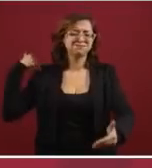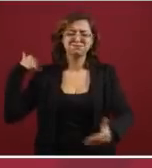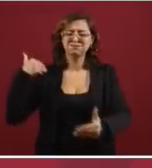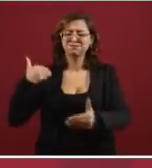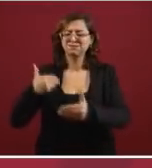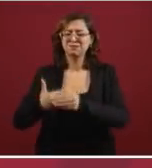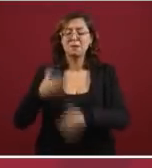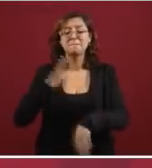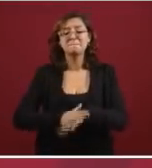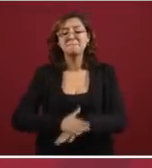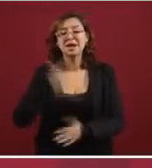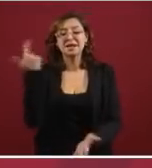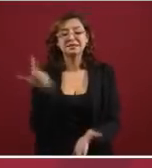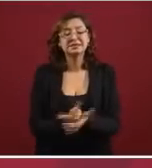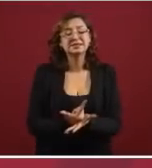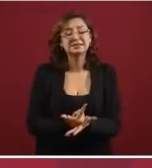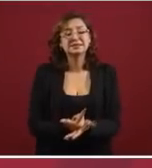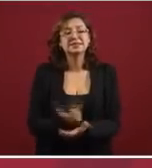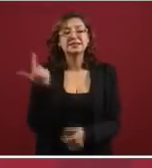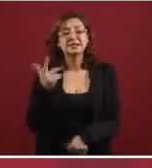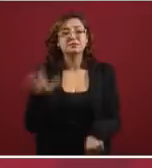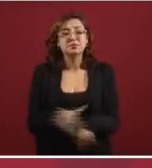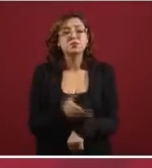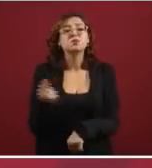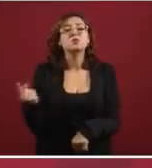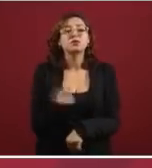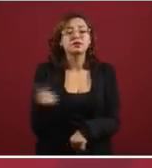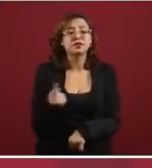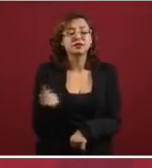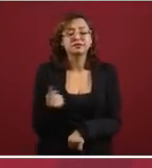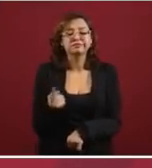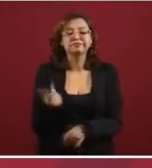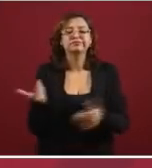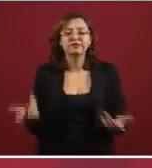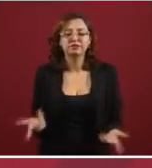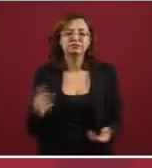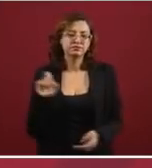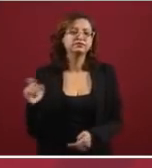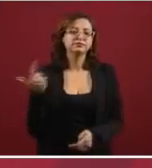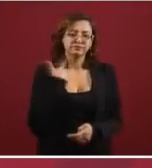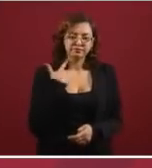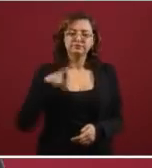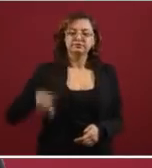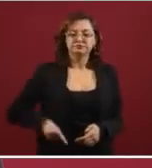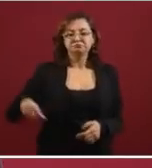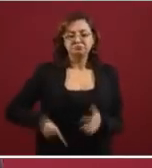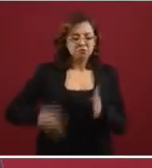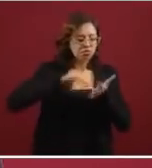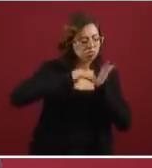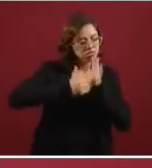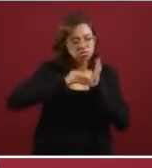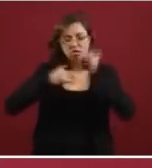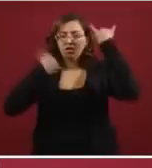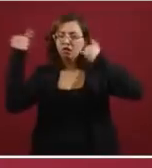agravaron por la estrategia que se impuso